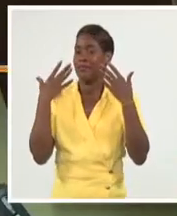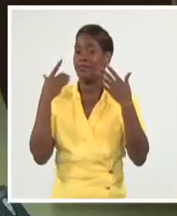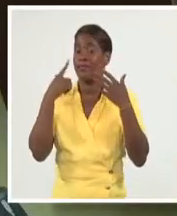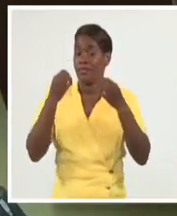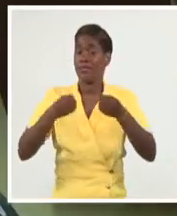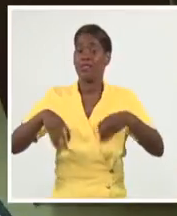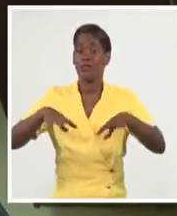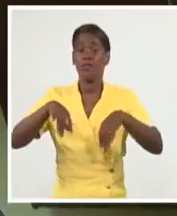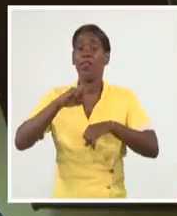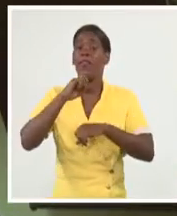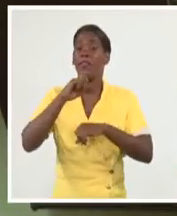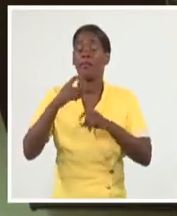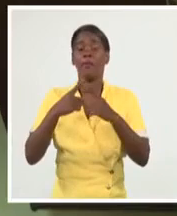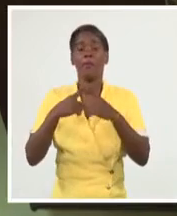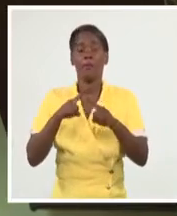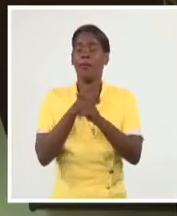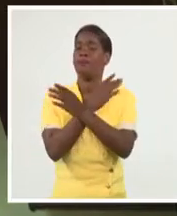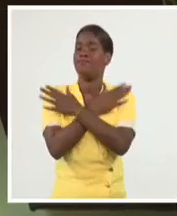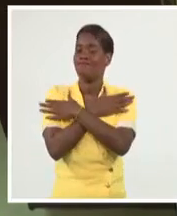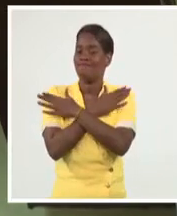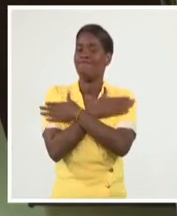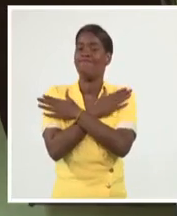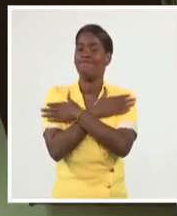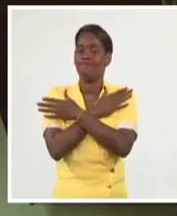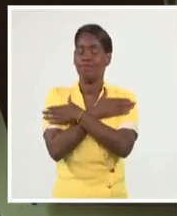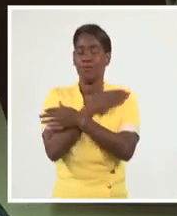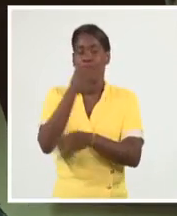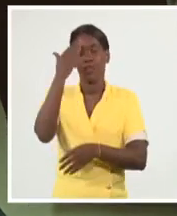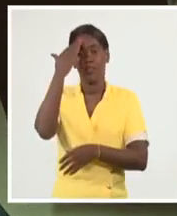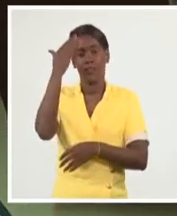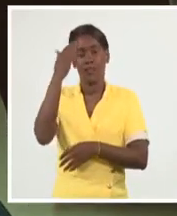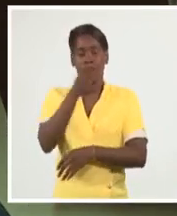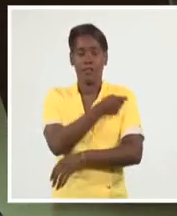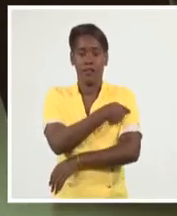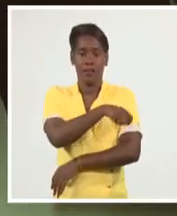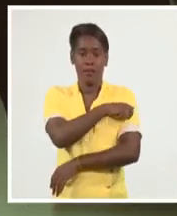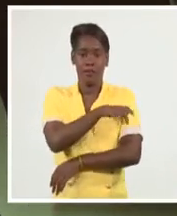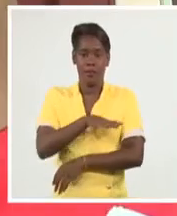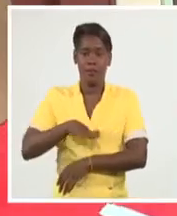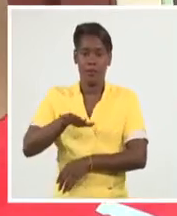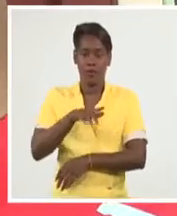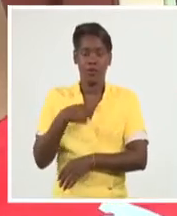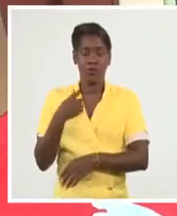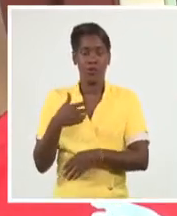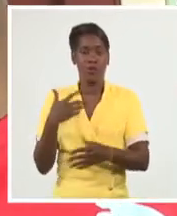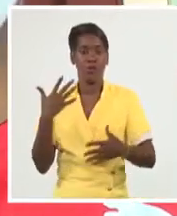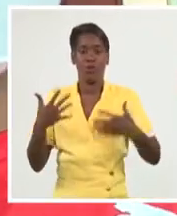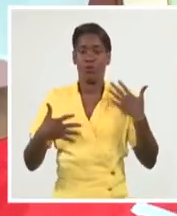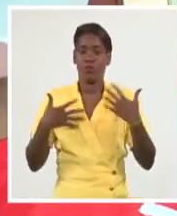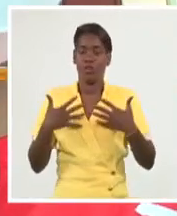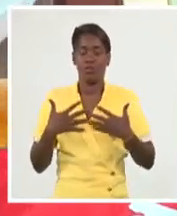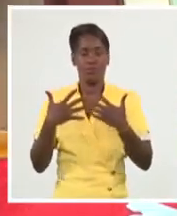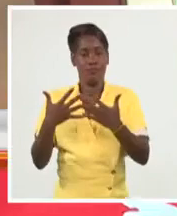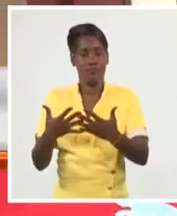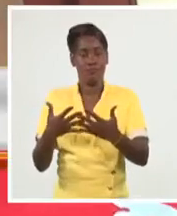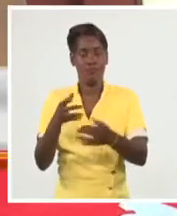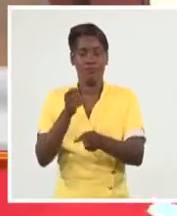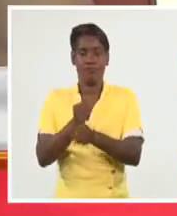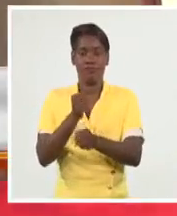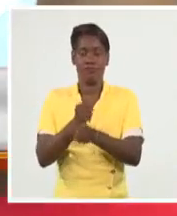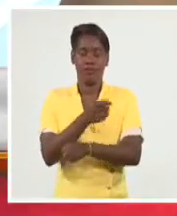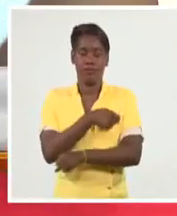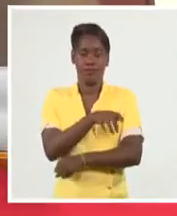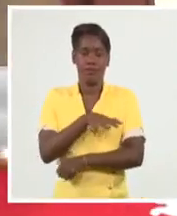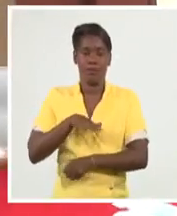estamos atravesando, pero nos satisface en que seguimos brindando la alegría al pueblo. Estoy muy contento con los resultados, con el apoyo